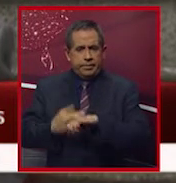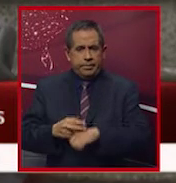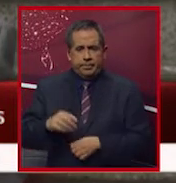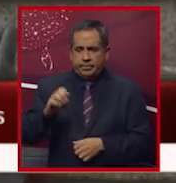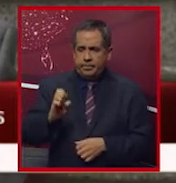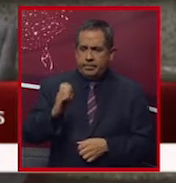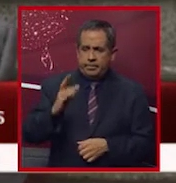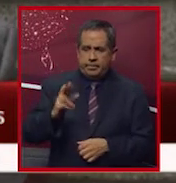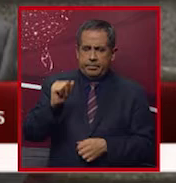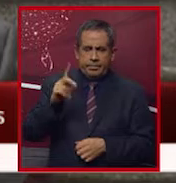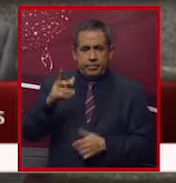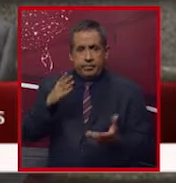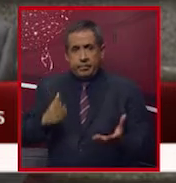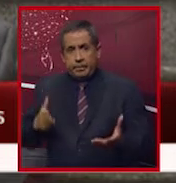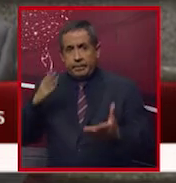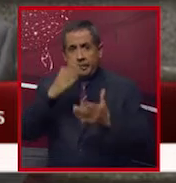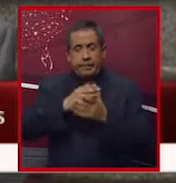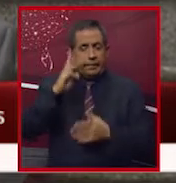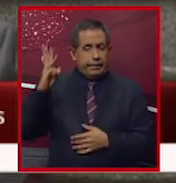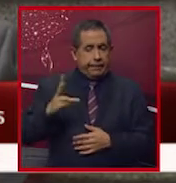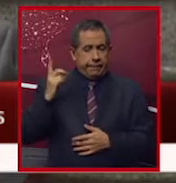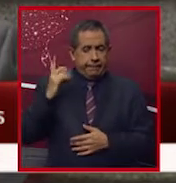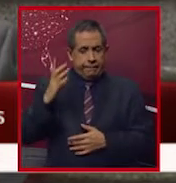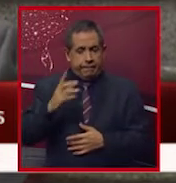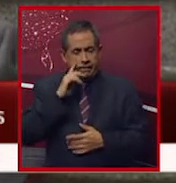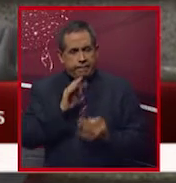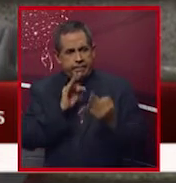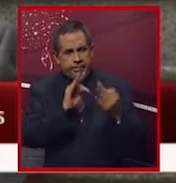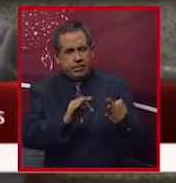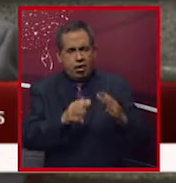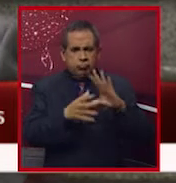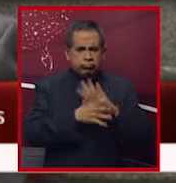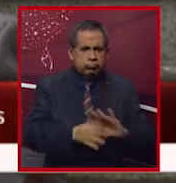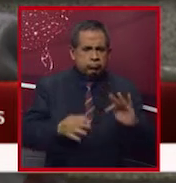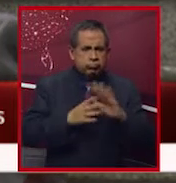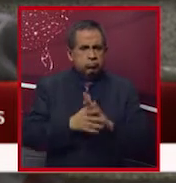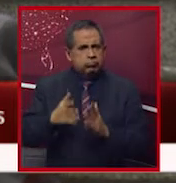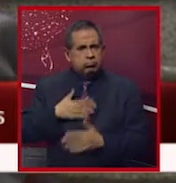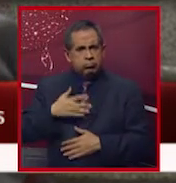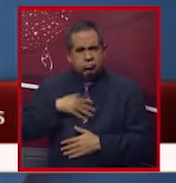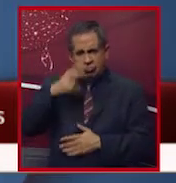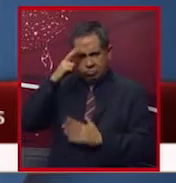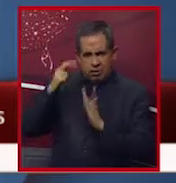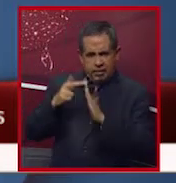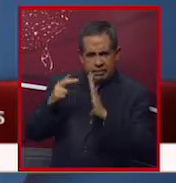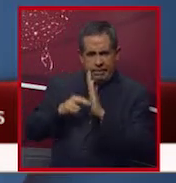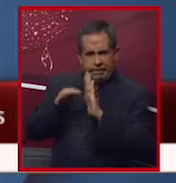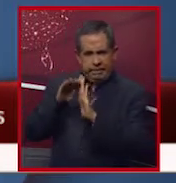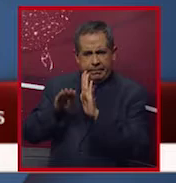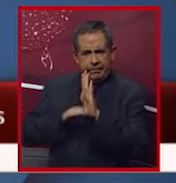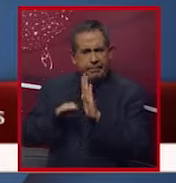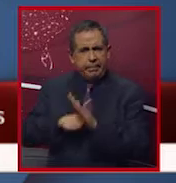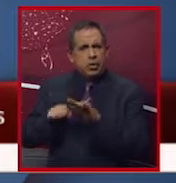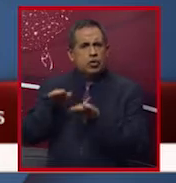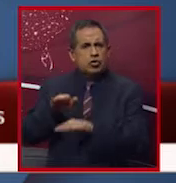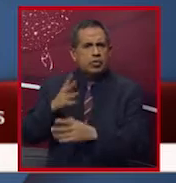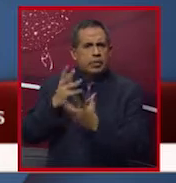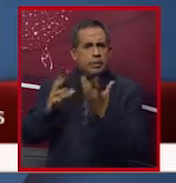Marcelo Ebrard viajó a Washington con el propósito de presentar las medidas implementadas por México en materia